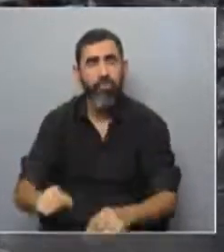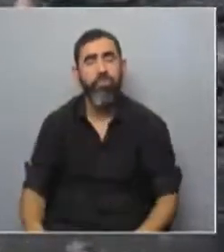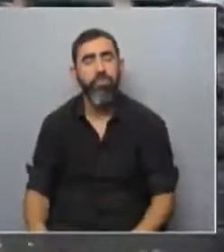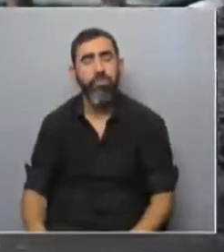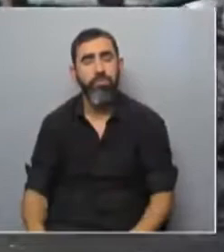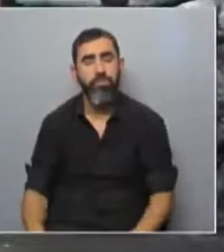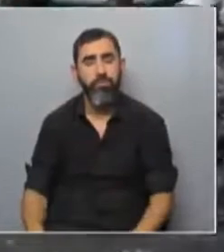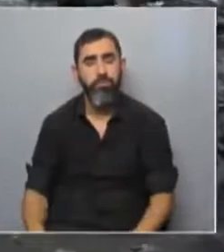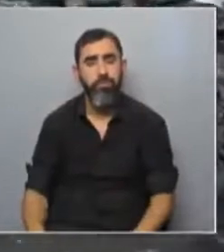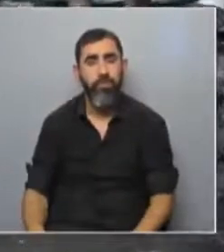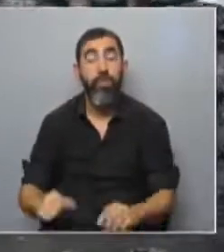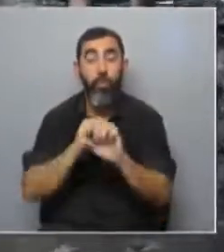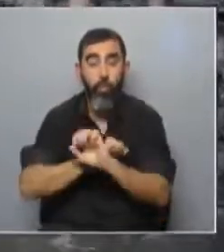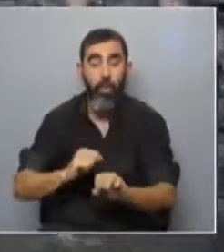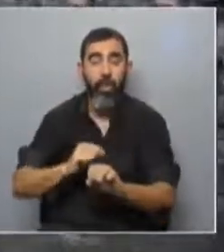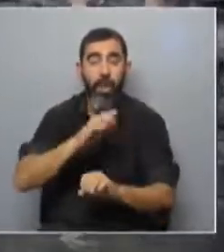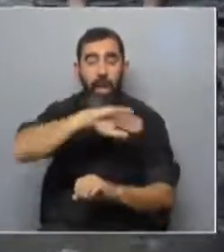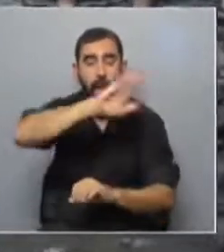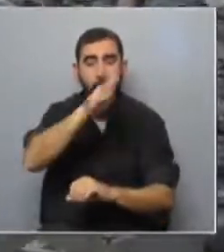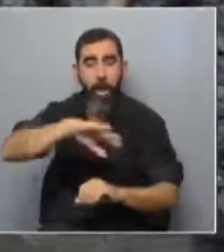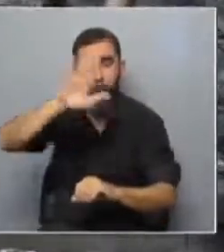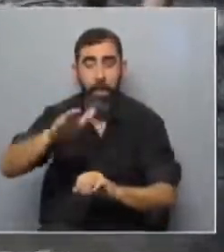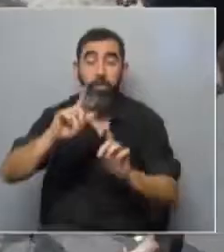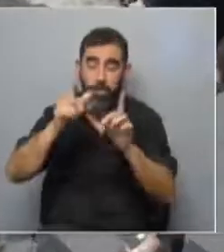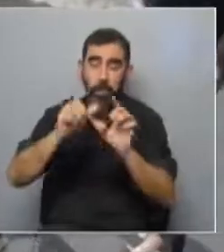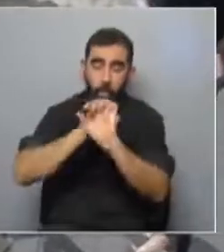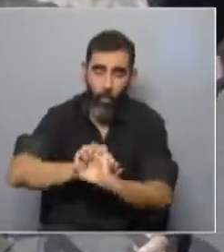encontrado? Posiblemente un camelio también hemos encontrado.